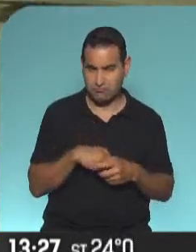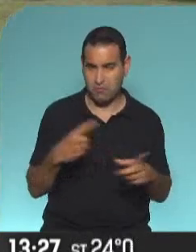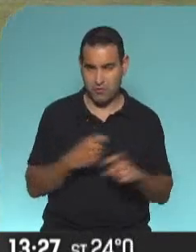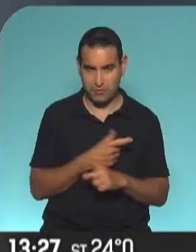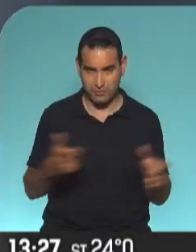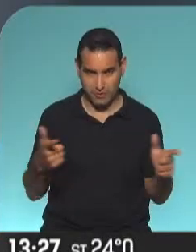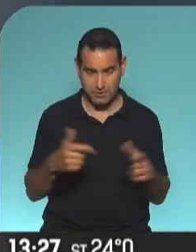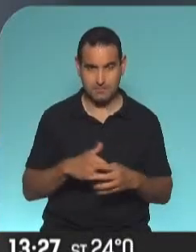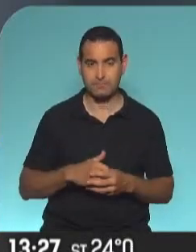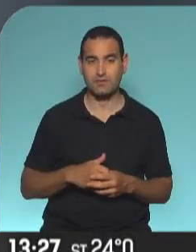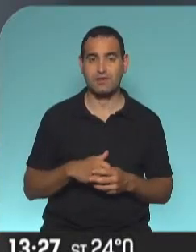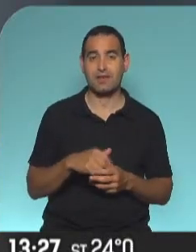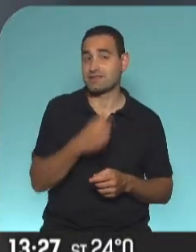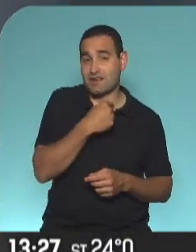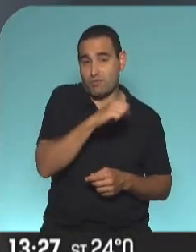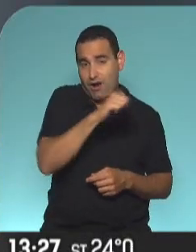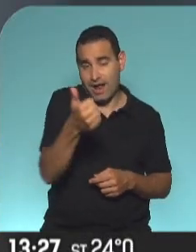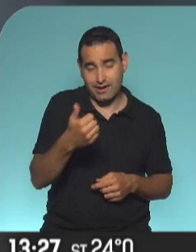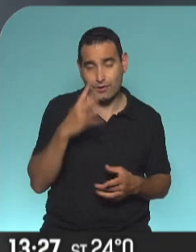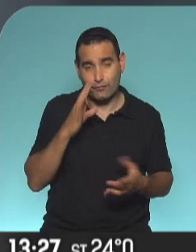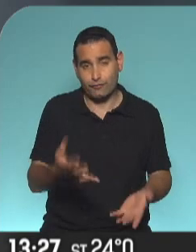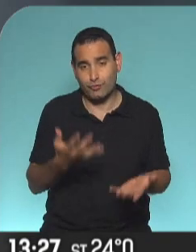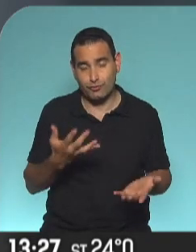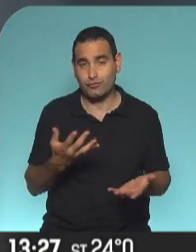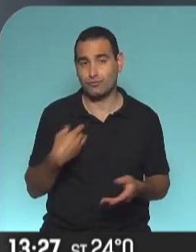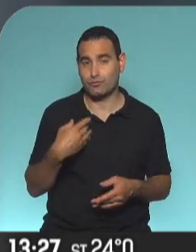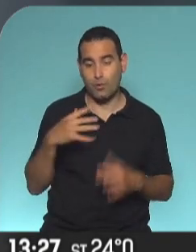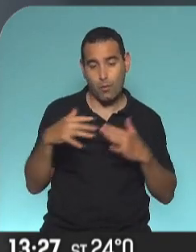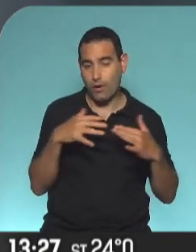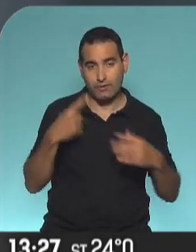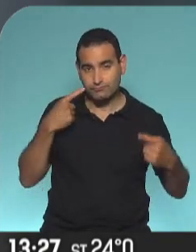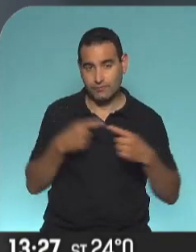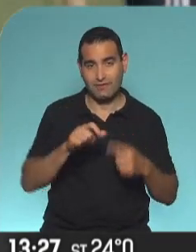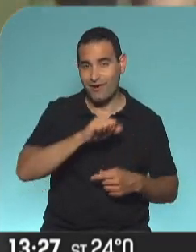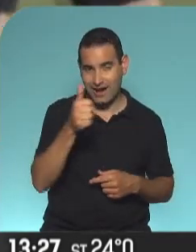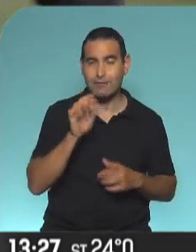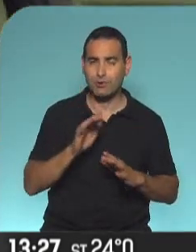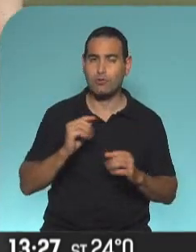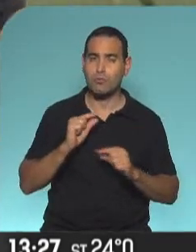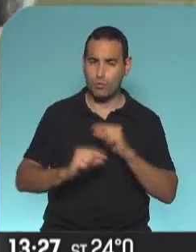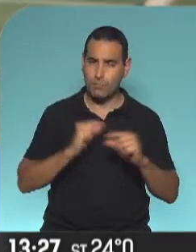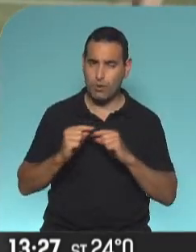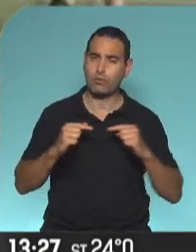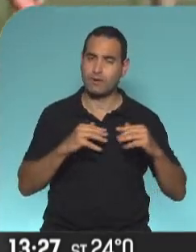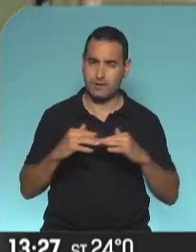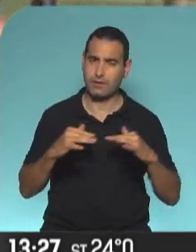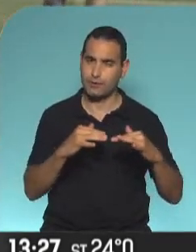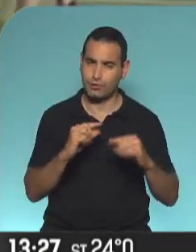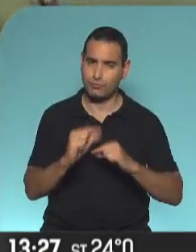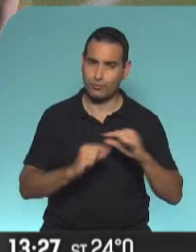inconveniente. Nosotros lo que queremos es siempre ganar, es lógico, jugamos para ganar, pero vamos partido a partido. A pesar